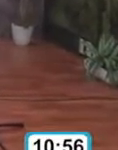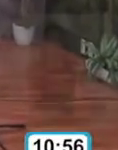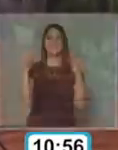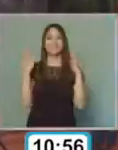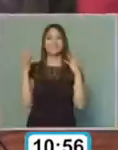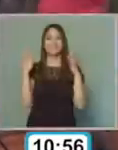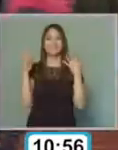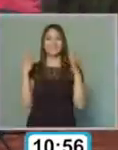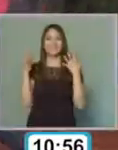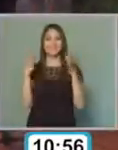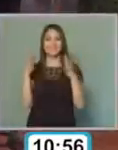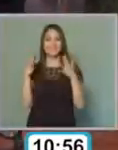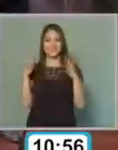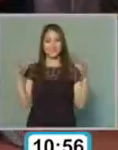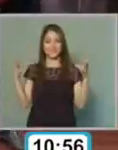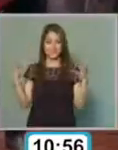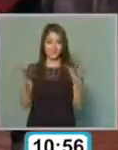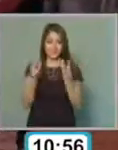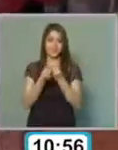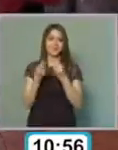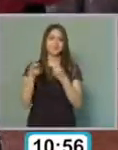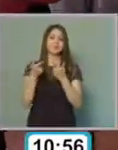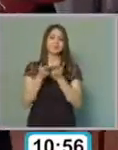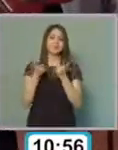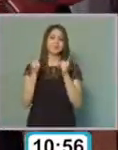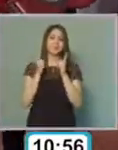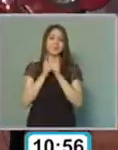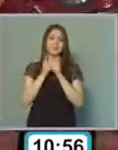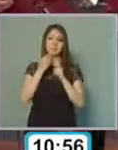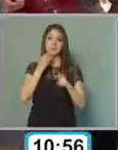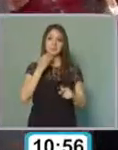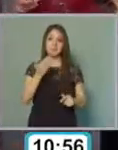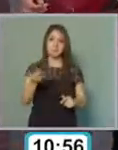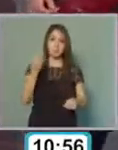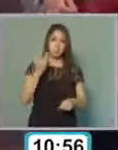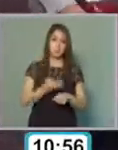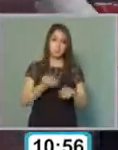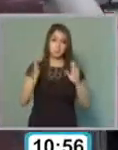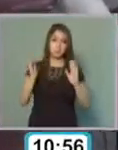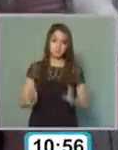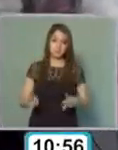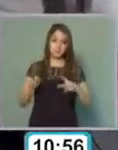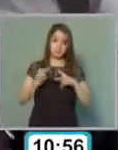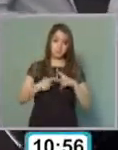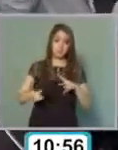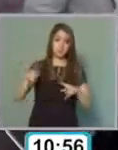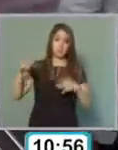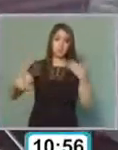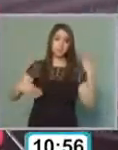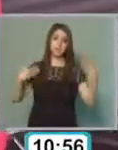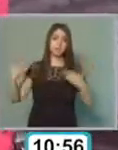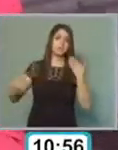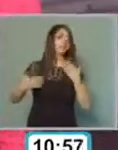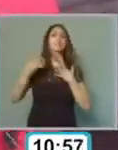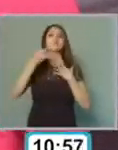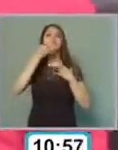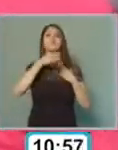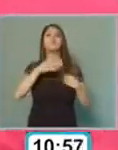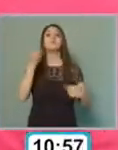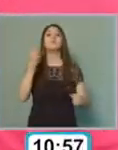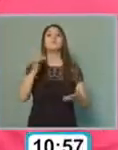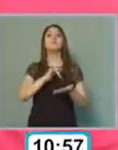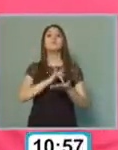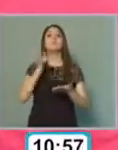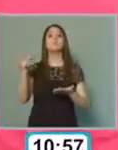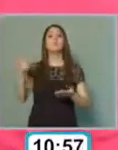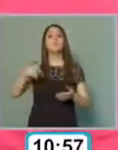Los Hola, mi amor. Titanes de Durango. Bien, Sergio. compa. No, pues ya se armó la fiesta. Se armó la Vámonos, fiesta. vámonos de parranda. Vámonos, Muchachos, fierro. muchas gracias por estar con nosotros. De Gracias,